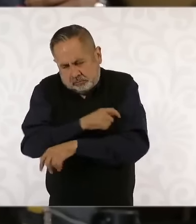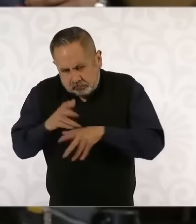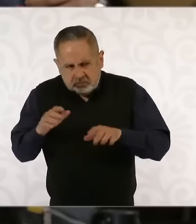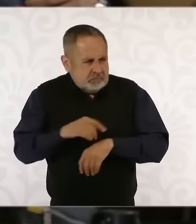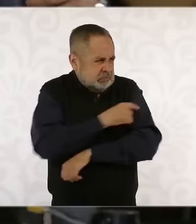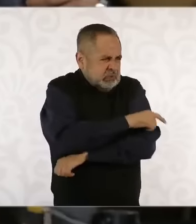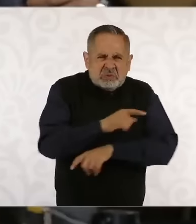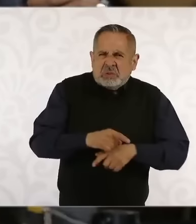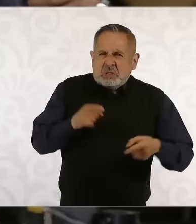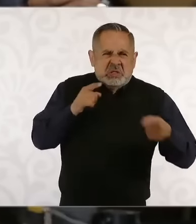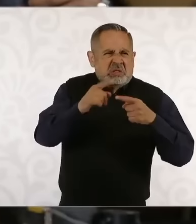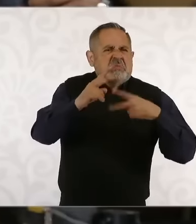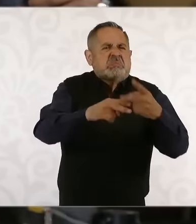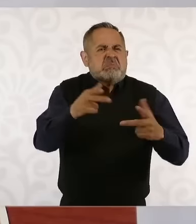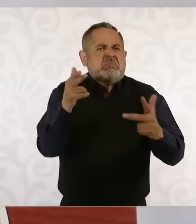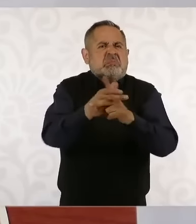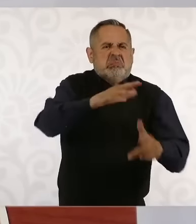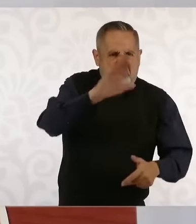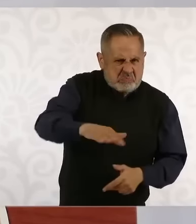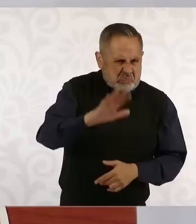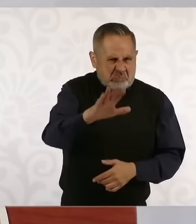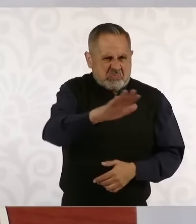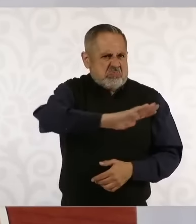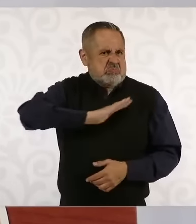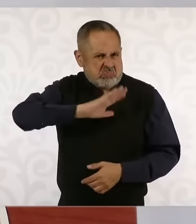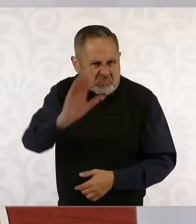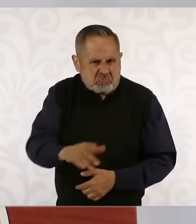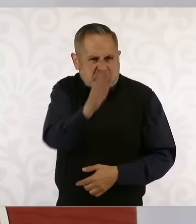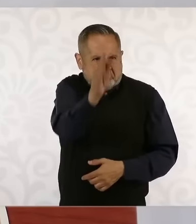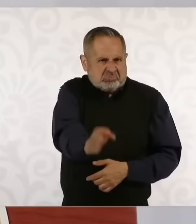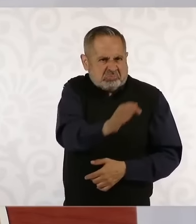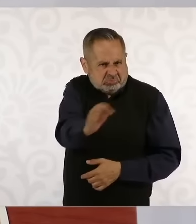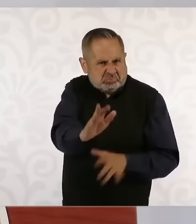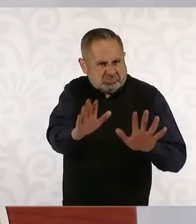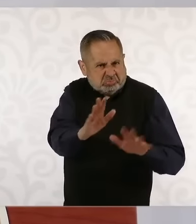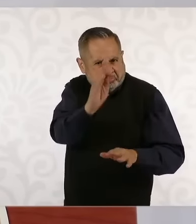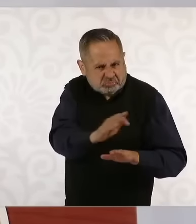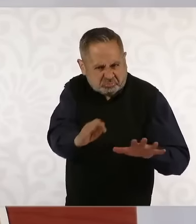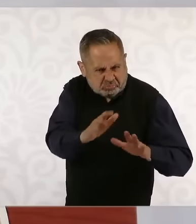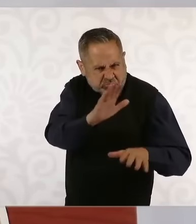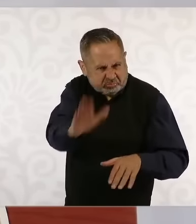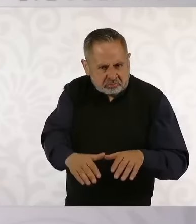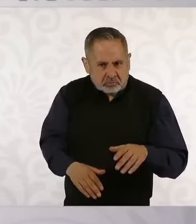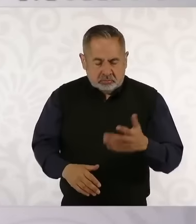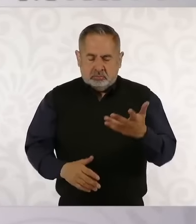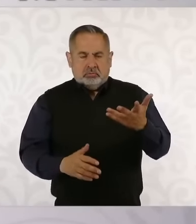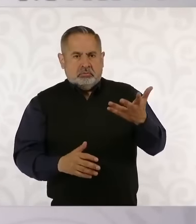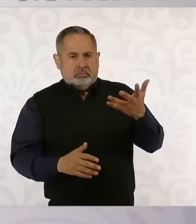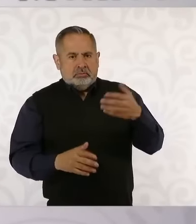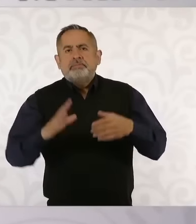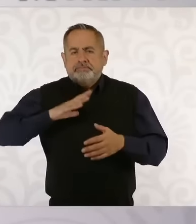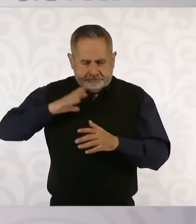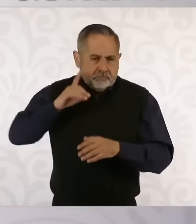morir, les decía a los policías. Ah, sí, hay un video ahí muy de una persona que sí, pues se tiene que